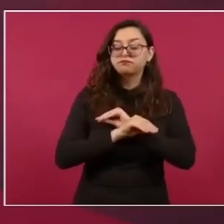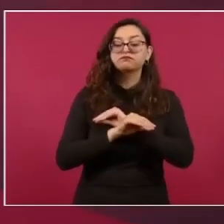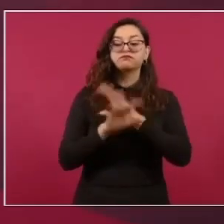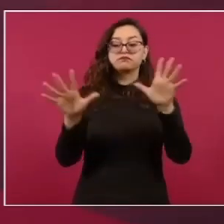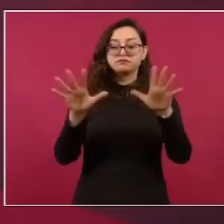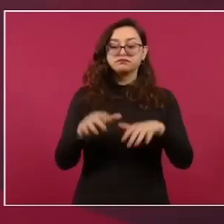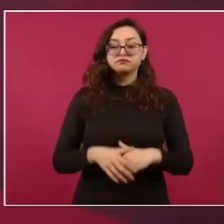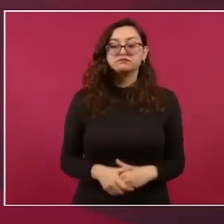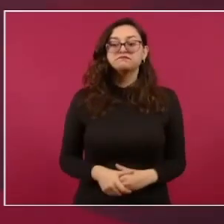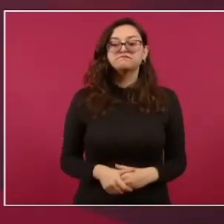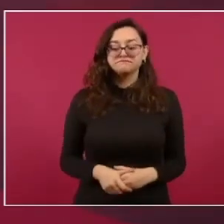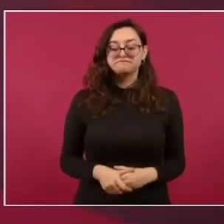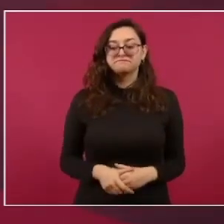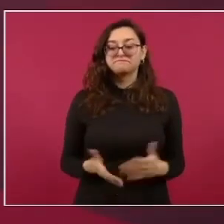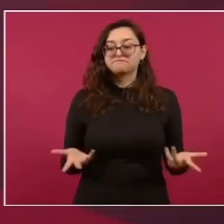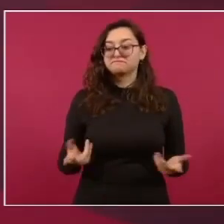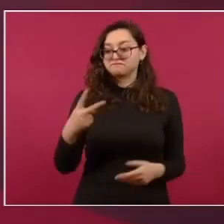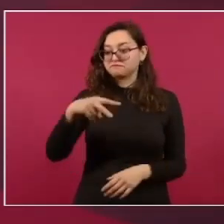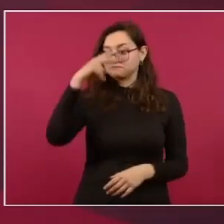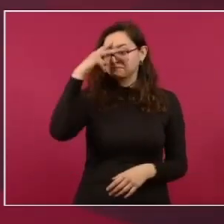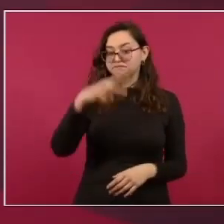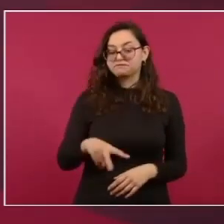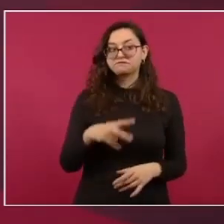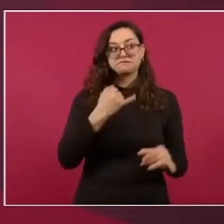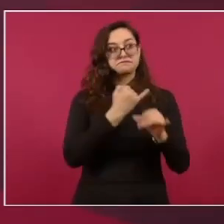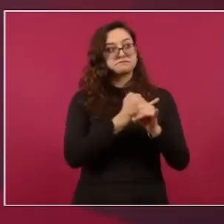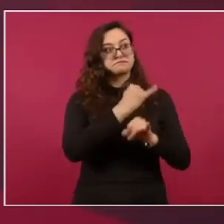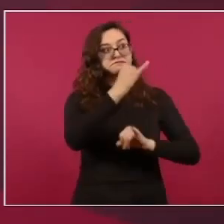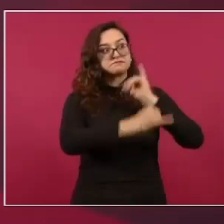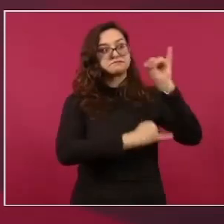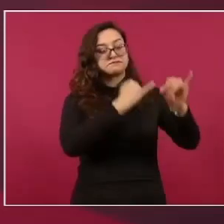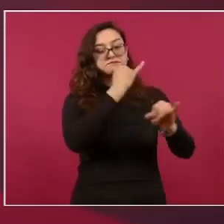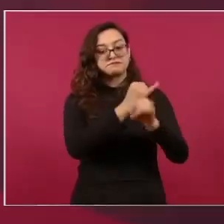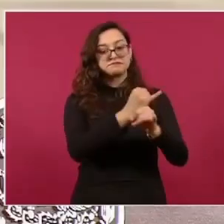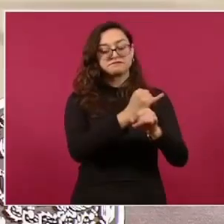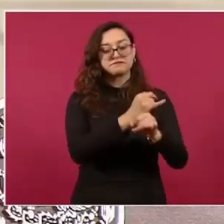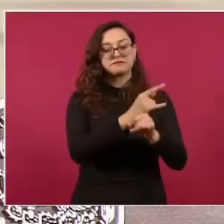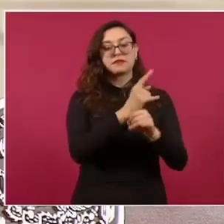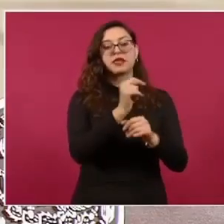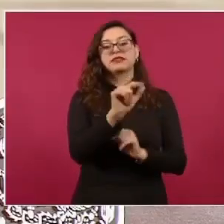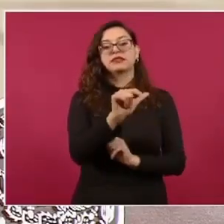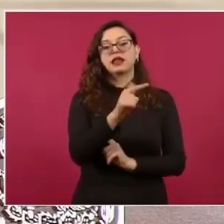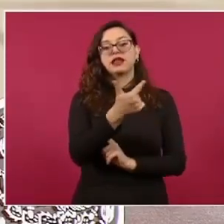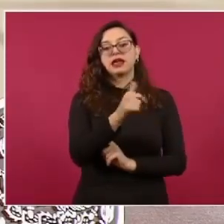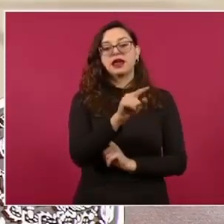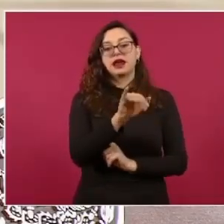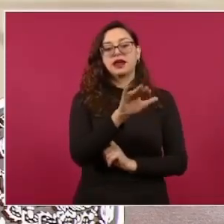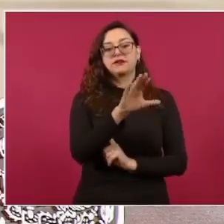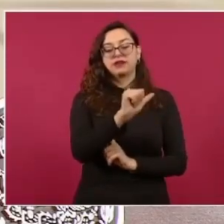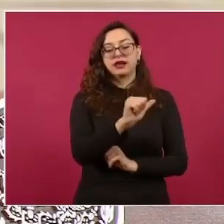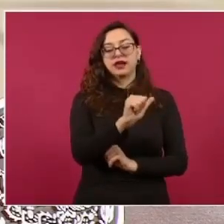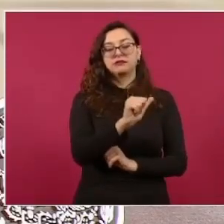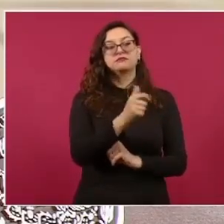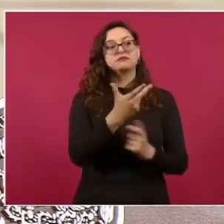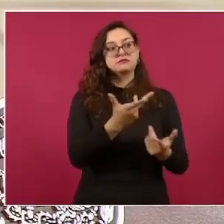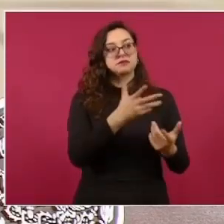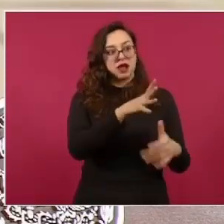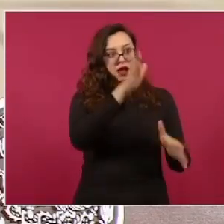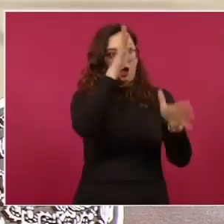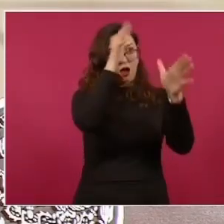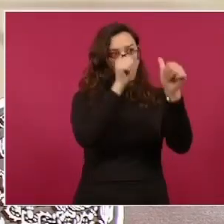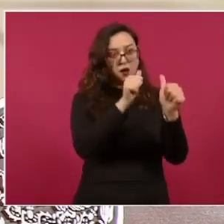derechos y obligaciones asumidos por México en la Conferencia Internacional Telegráfica y Telefónica celebrada en El Cairo, otro decreto